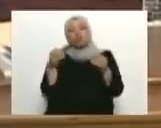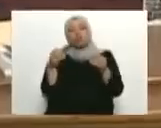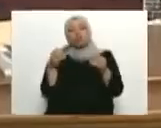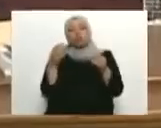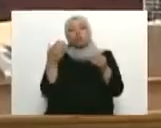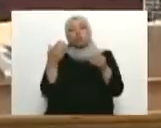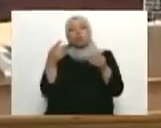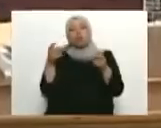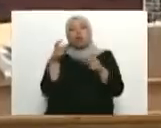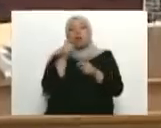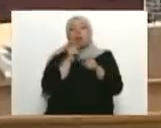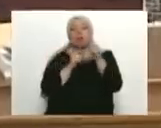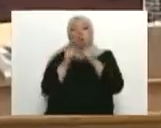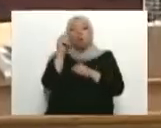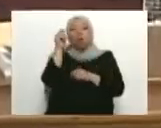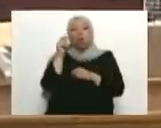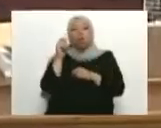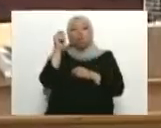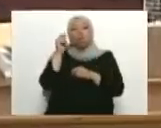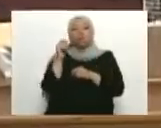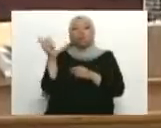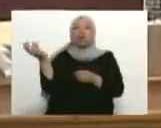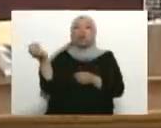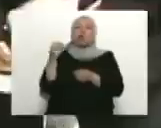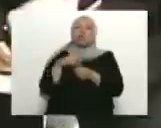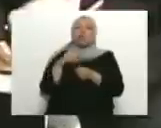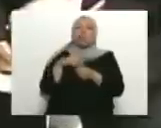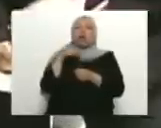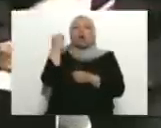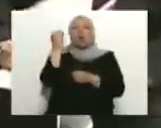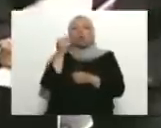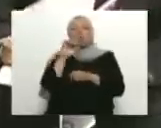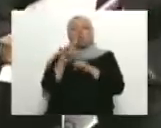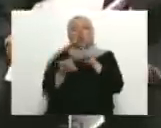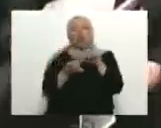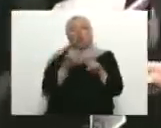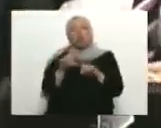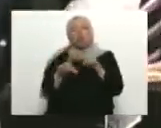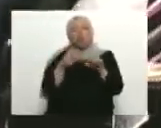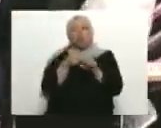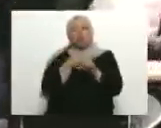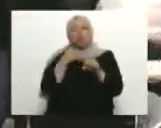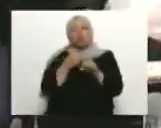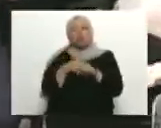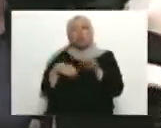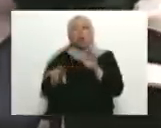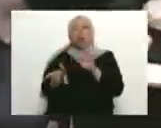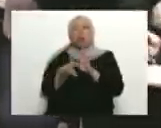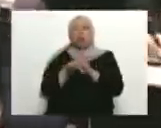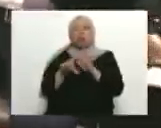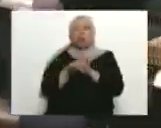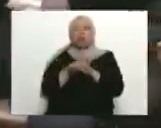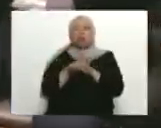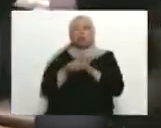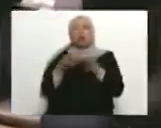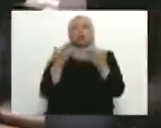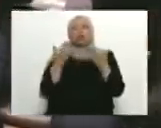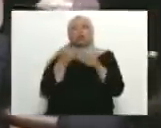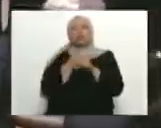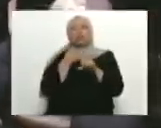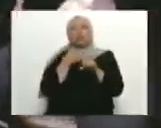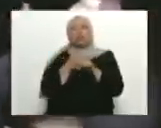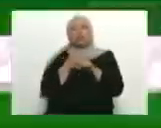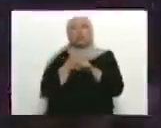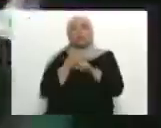frente. Intervenciones de los parlamentarios en lo que tiene que ver con la consulta pública de estas leyes, pues han sido bastante enfáticos que